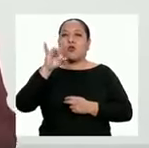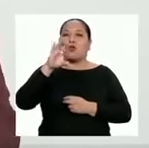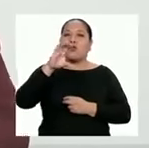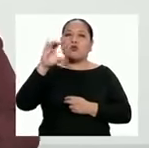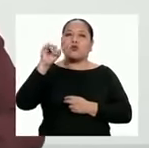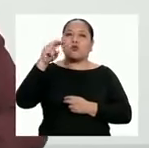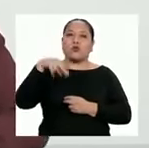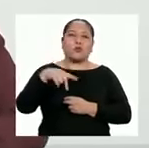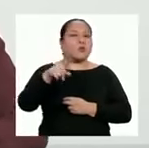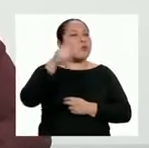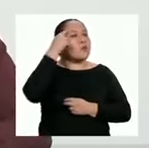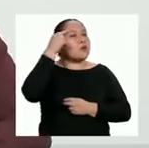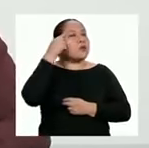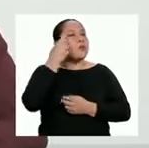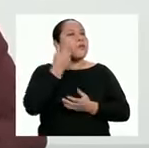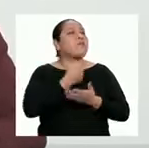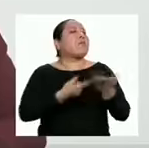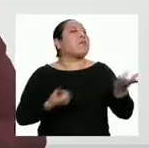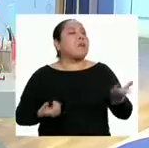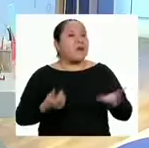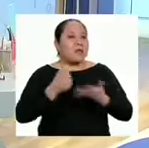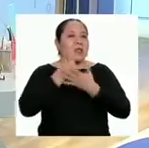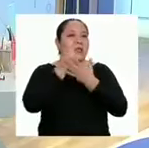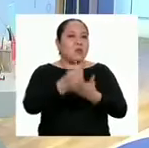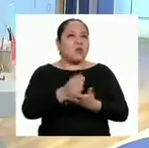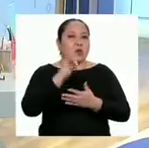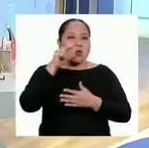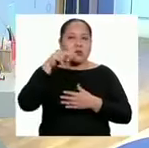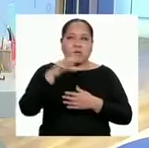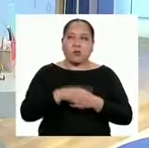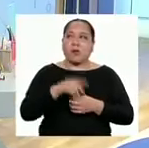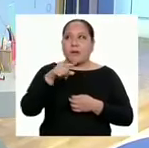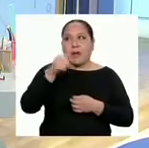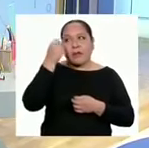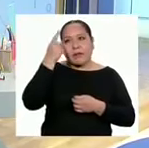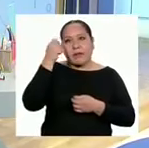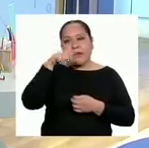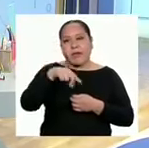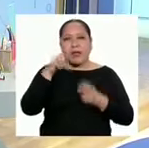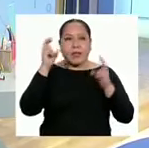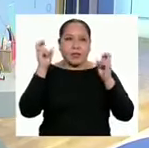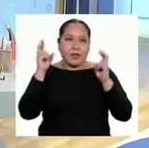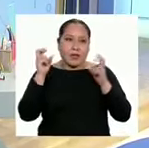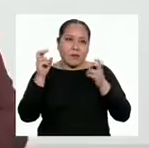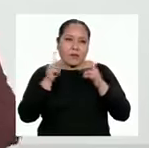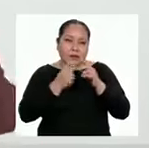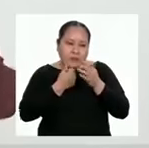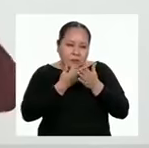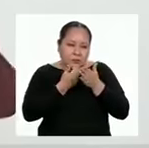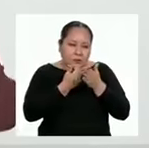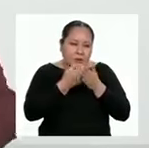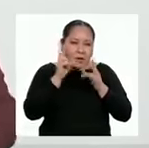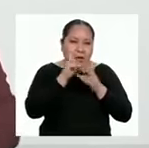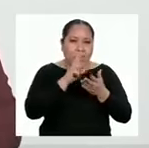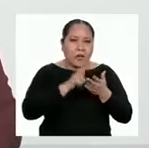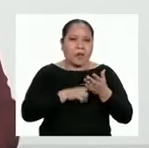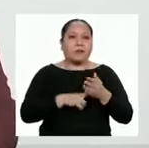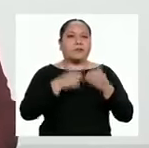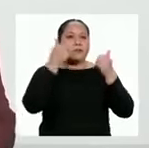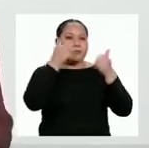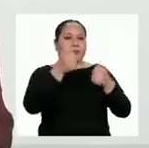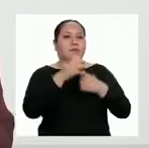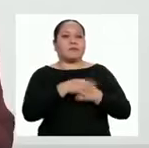qué crees que sirve una introducción? Para adentrarnos un poco en el tema que estamos por leer. Muy